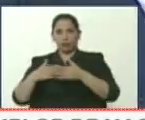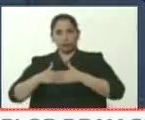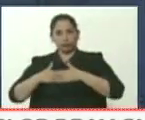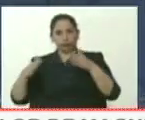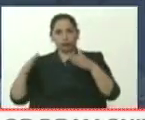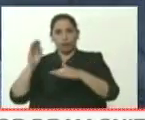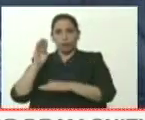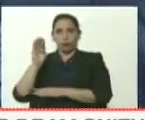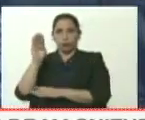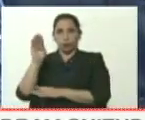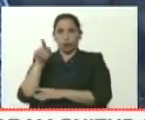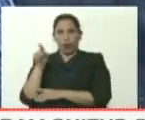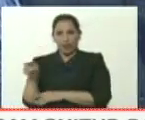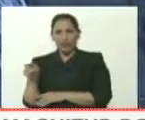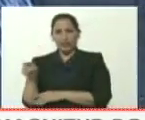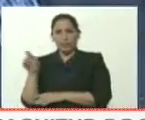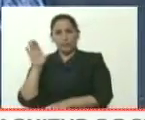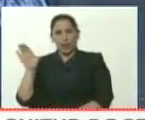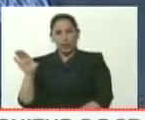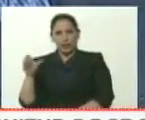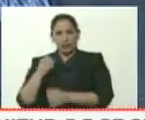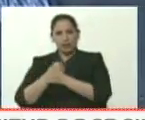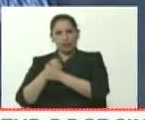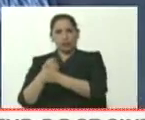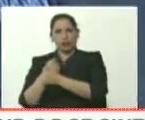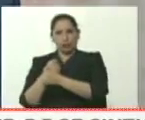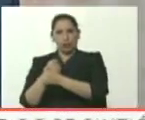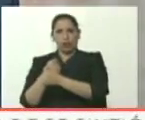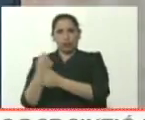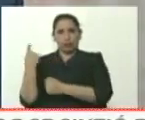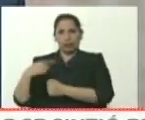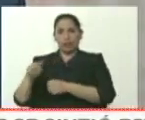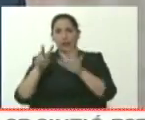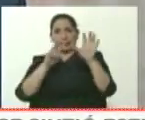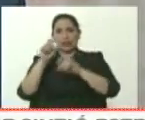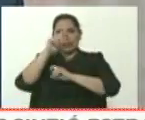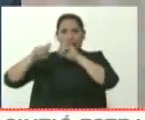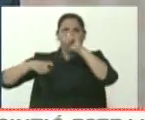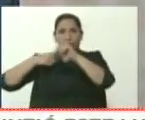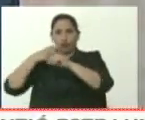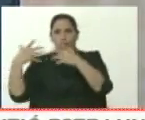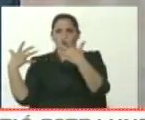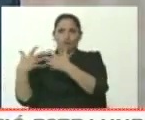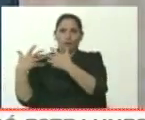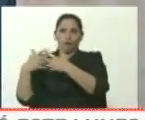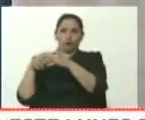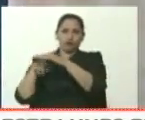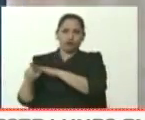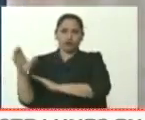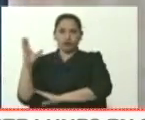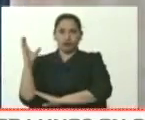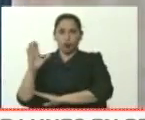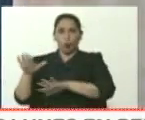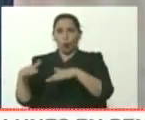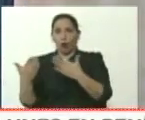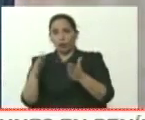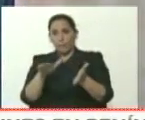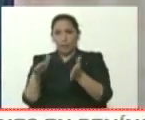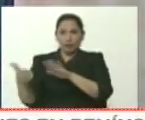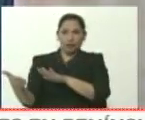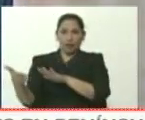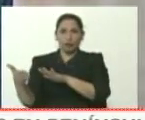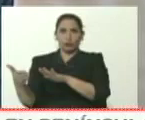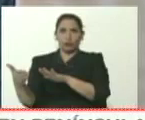un futuro a ese país tan querido y que tiene 70 años en guerra. Desde que asesinaron a